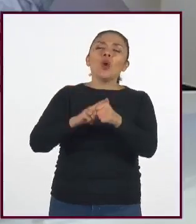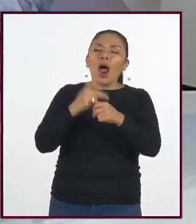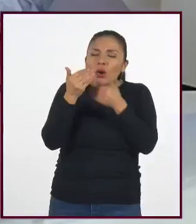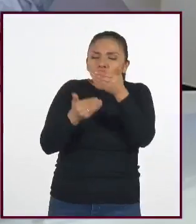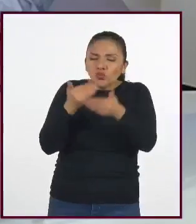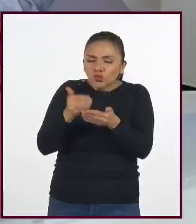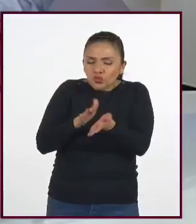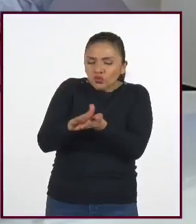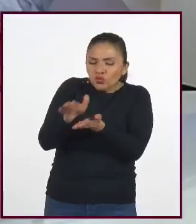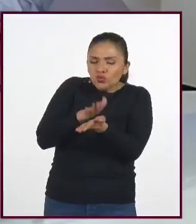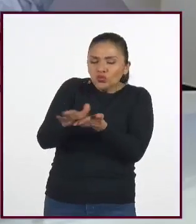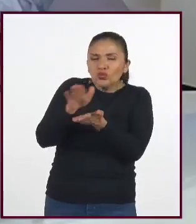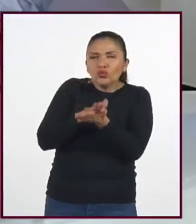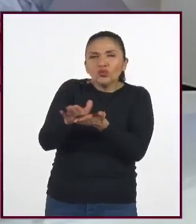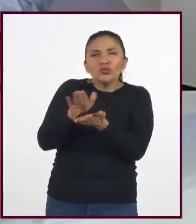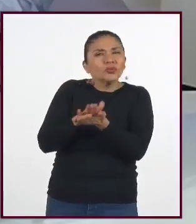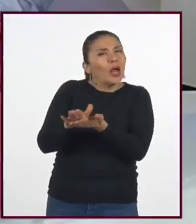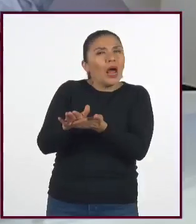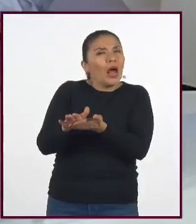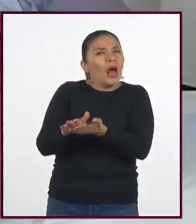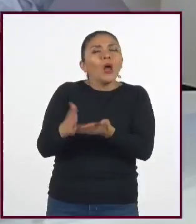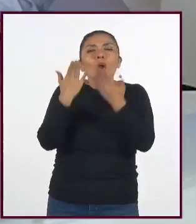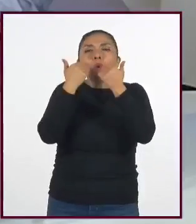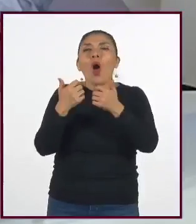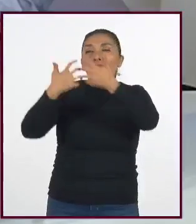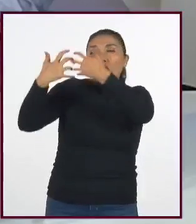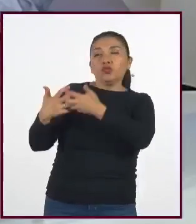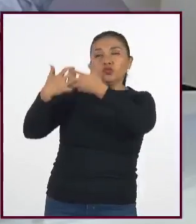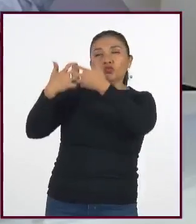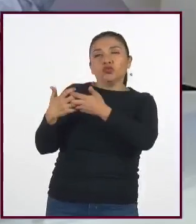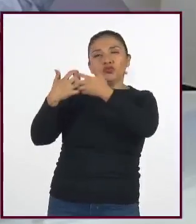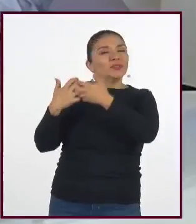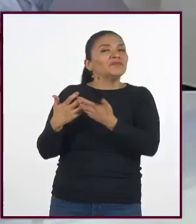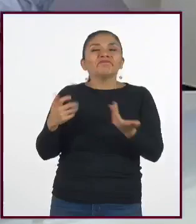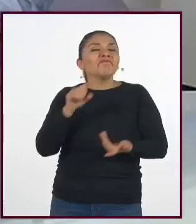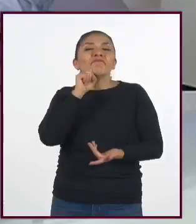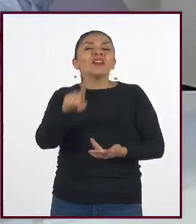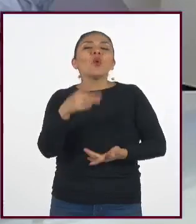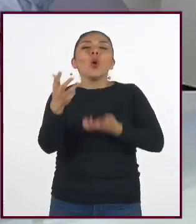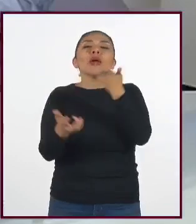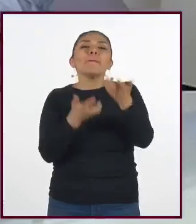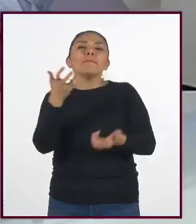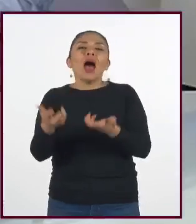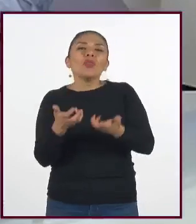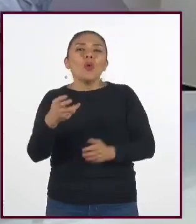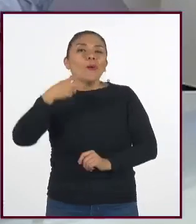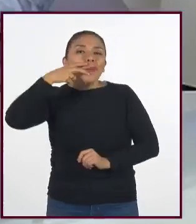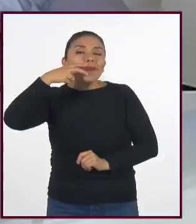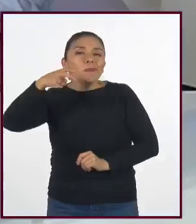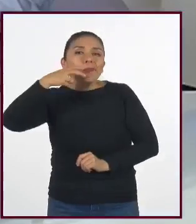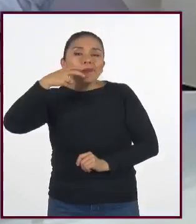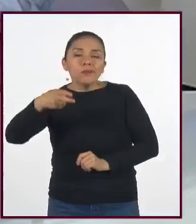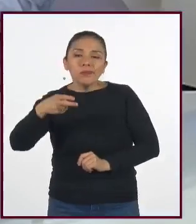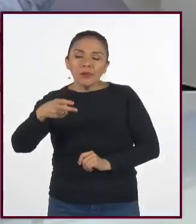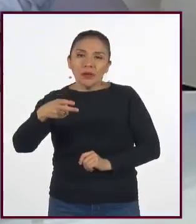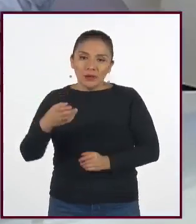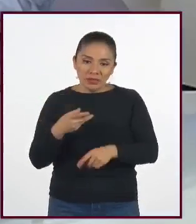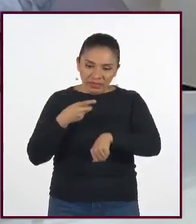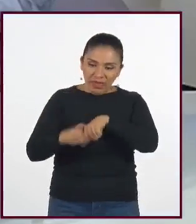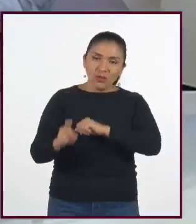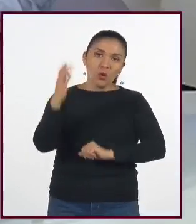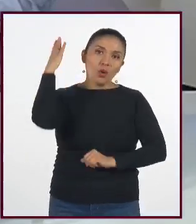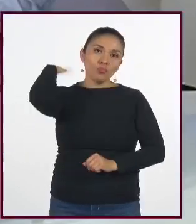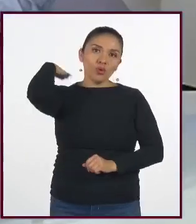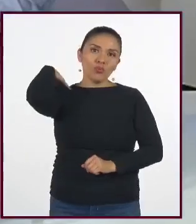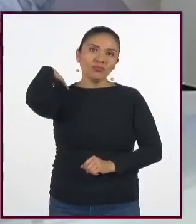ver la hoja, ¿no? No lo procesaron, ¿no? Al final es una combustión que va a llegar al pulmón. Al pulmón. ¿no?